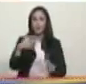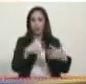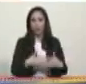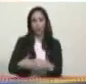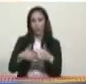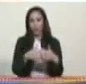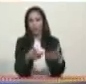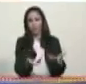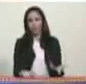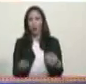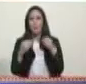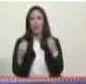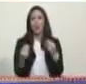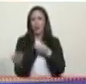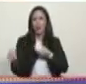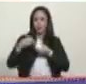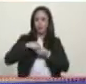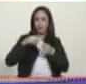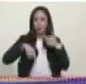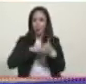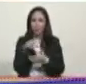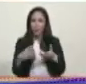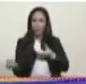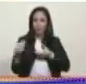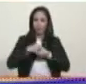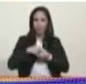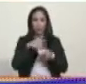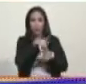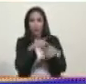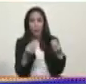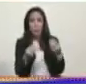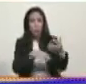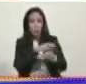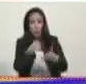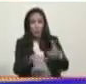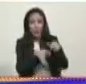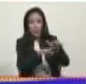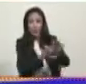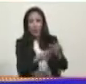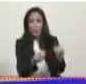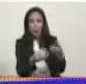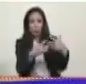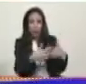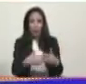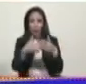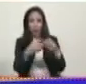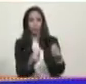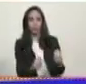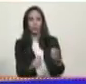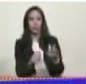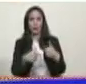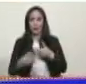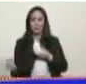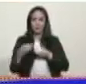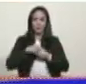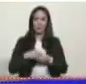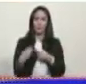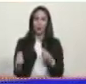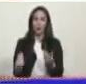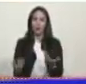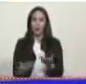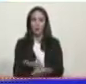Norteamérica. No tiene bastantes problemas en los Estados Unidos para